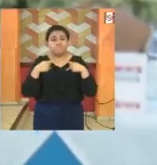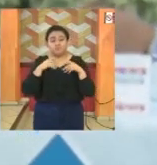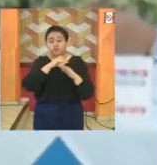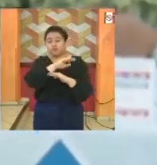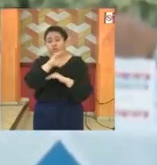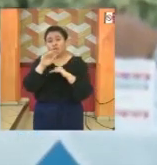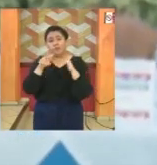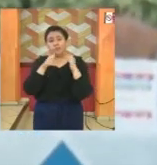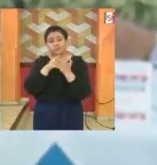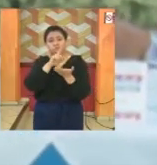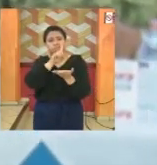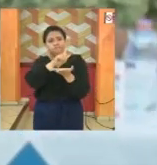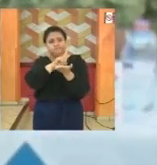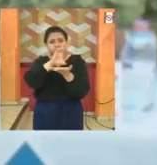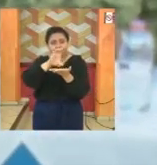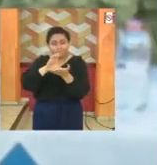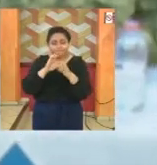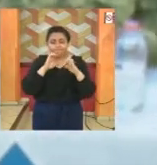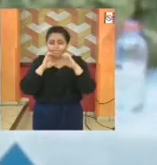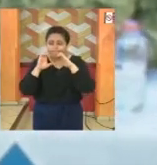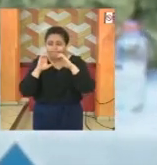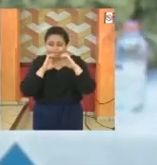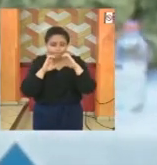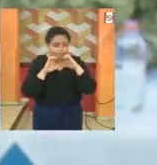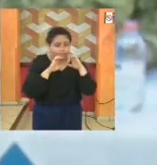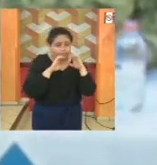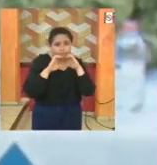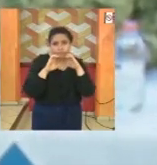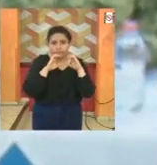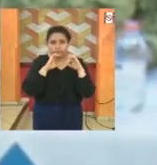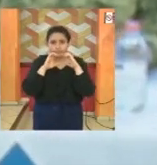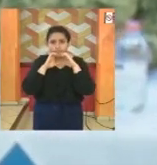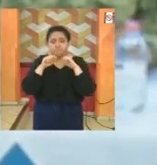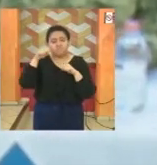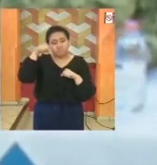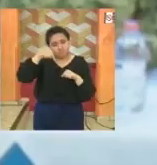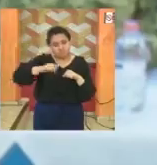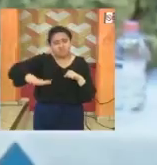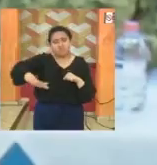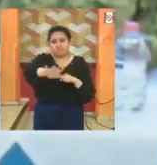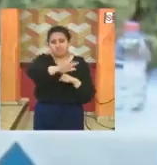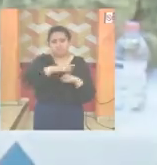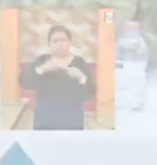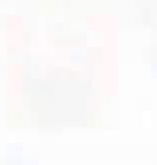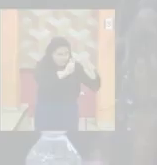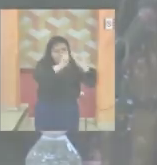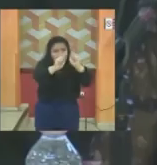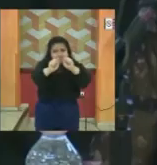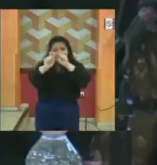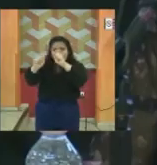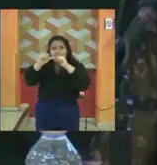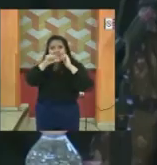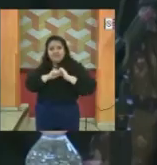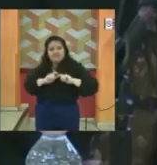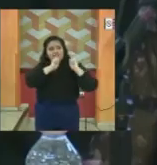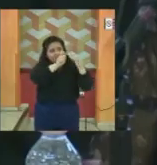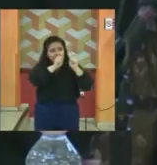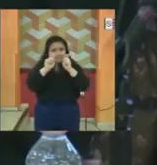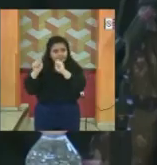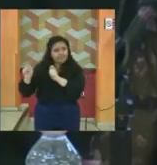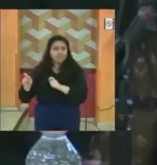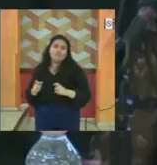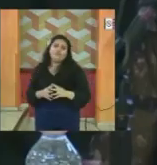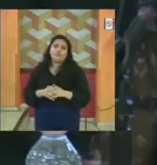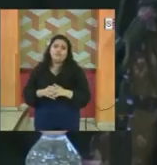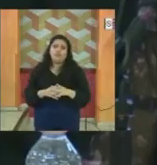mexicana con discapacidad y, en especial, quienes habitan en la entidad de Tlaxcala. Expertos en la tutela y